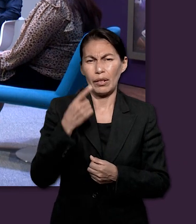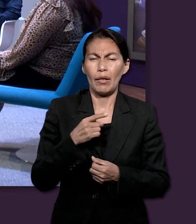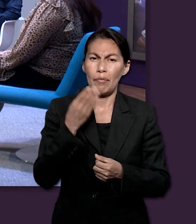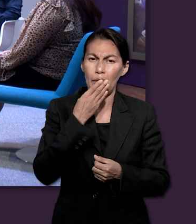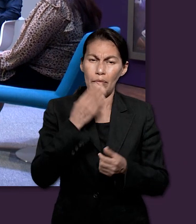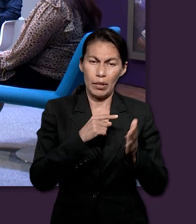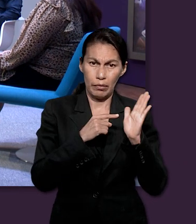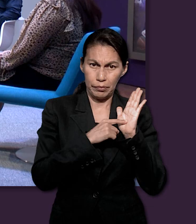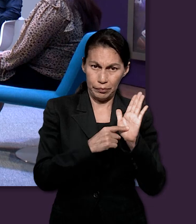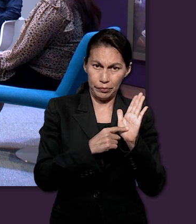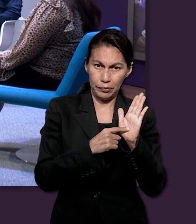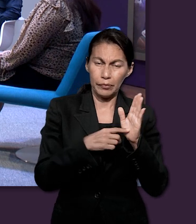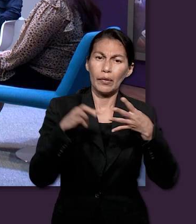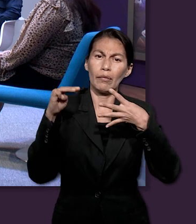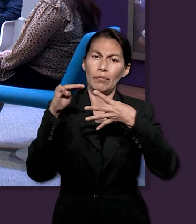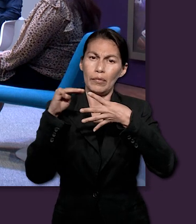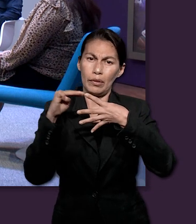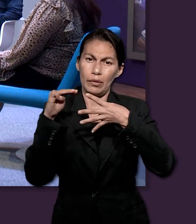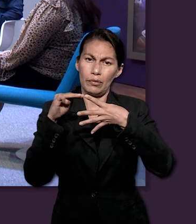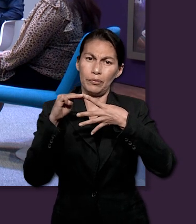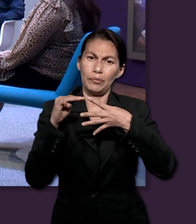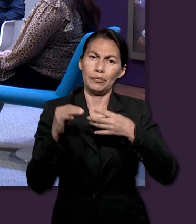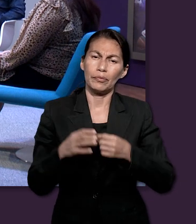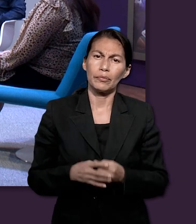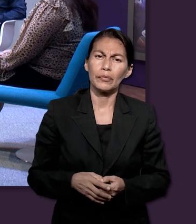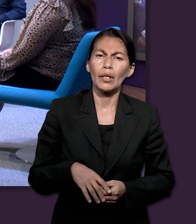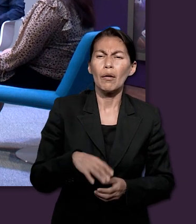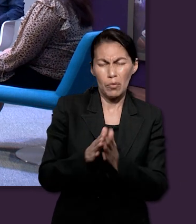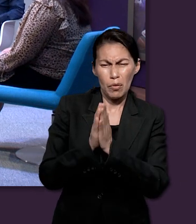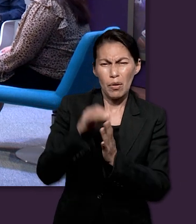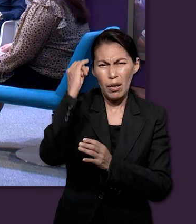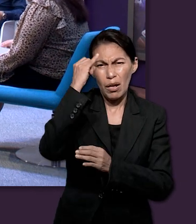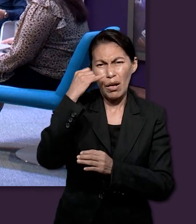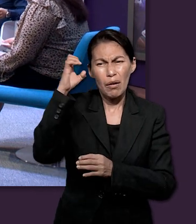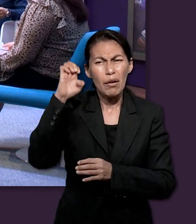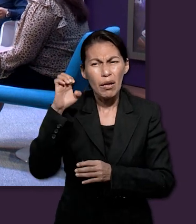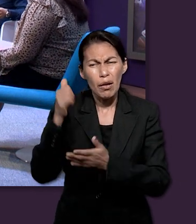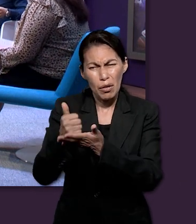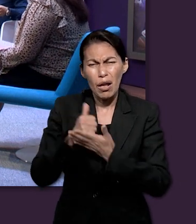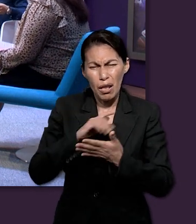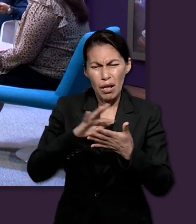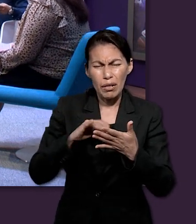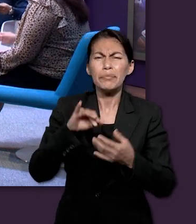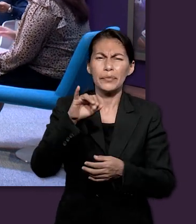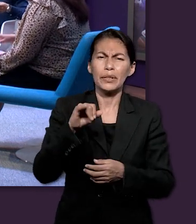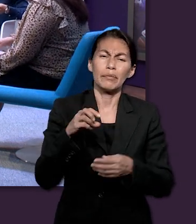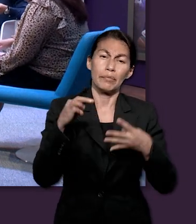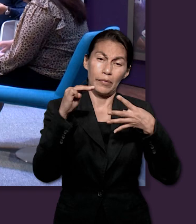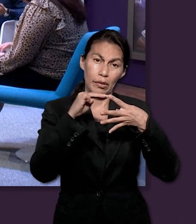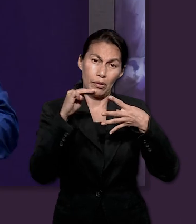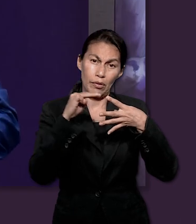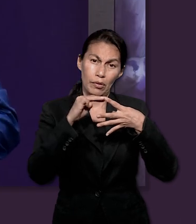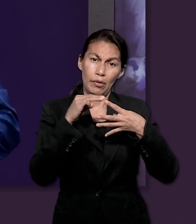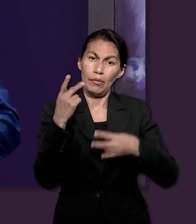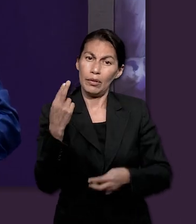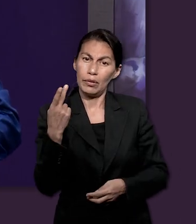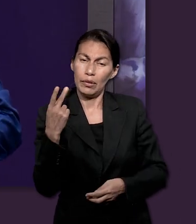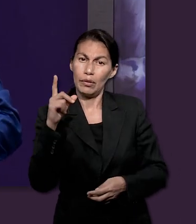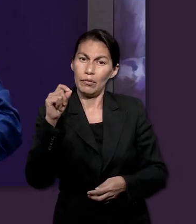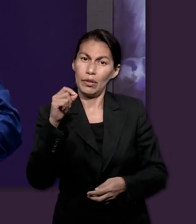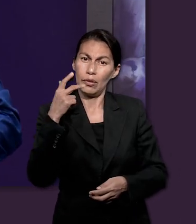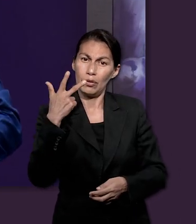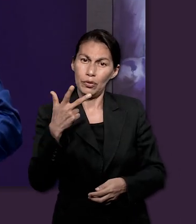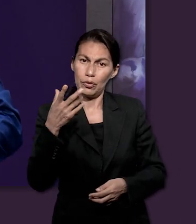me gustaría que leyéramos una cita que se encuentra en Mateo. Jaime, ¿nos puedes ayudar a leerla, por favor? Sí. Mateo